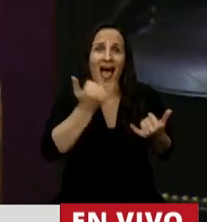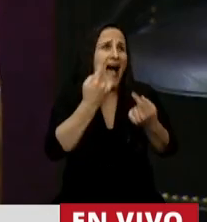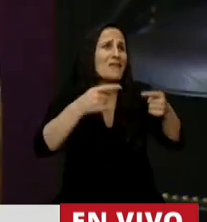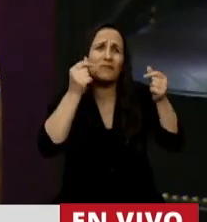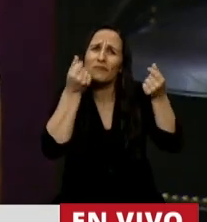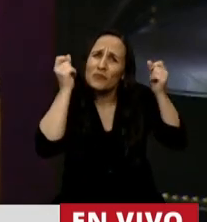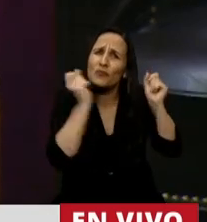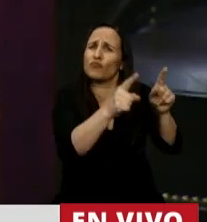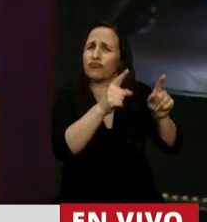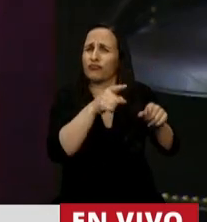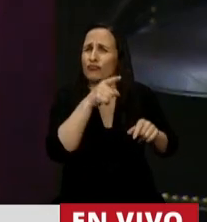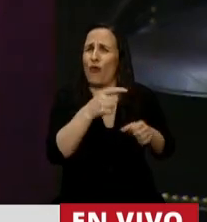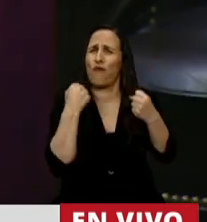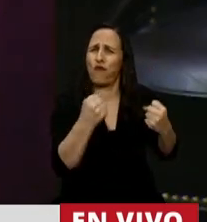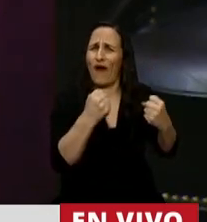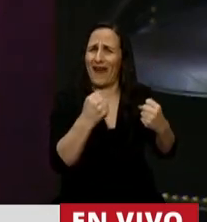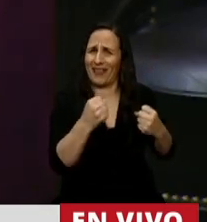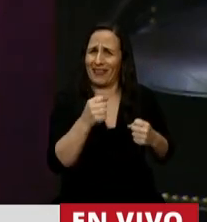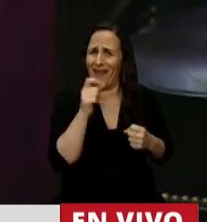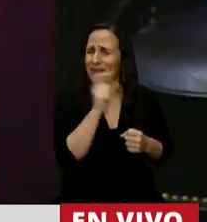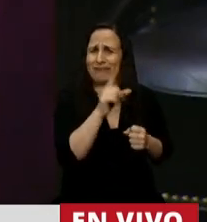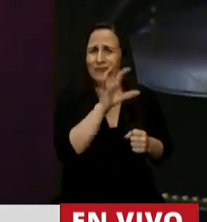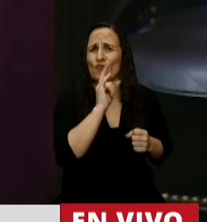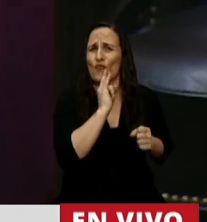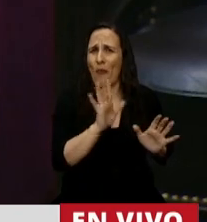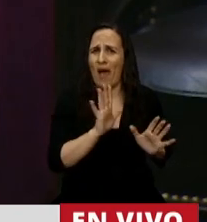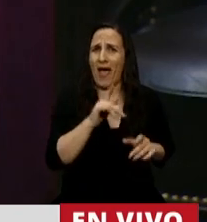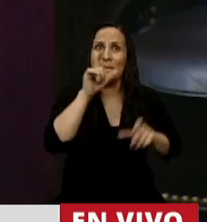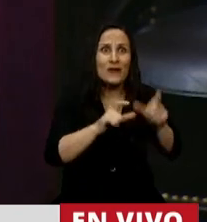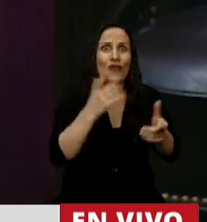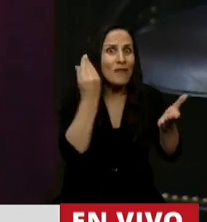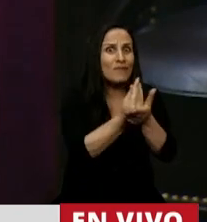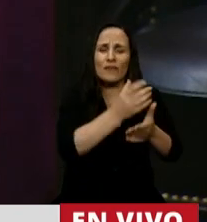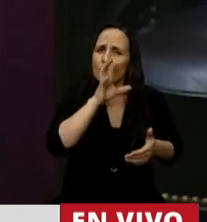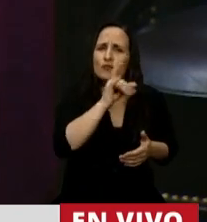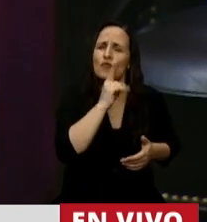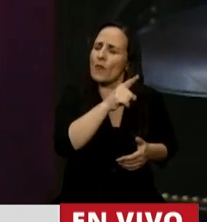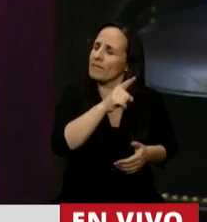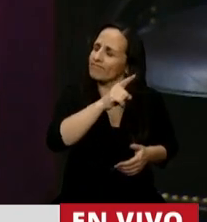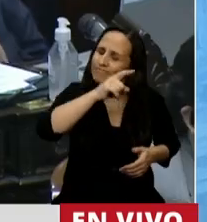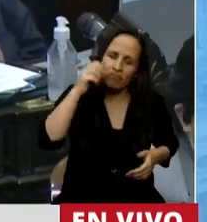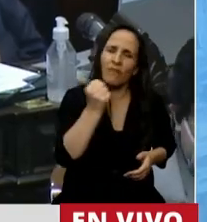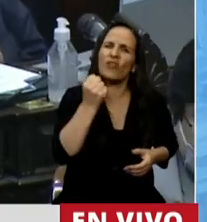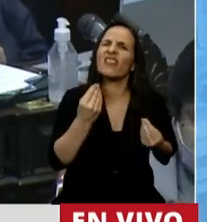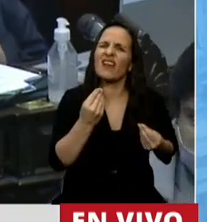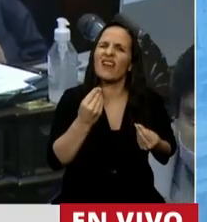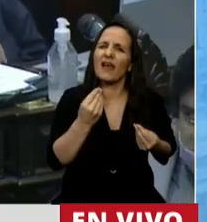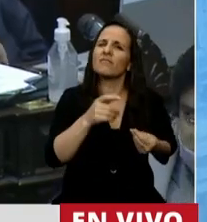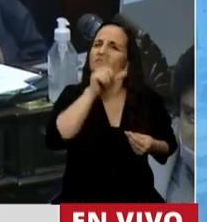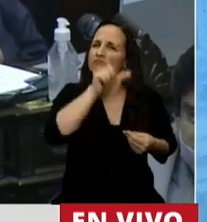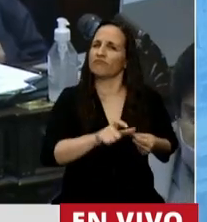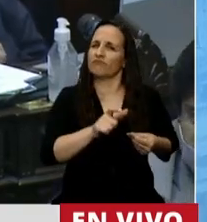fuerte, bien arraigado a nosotros los tucumanos, ese valor fundamental, el valor a la dignidad